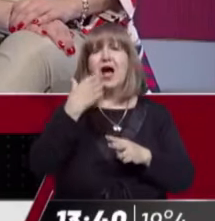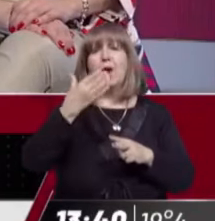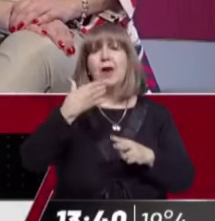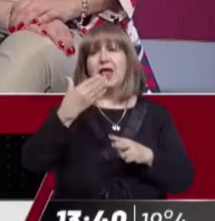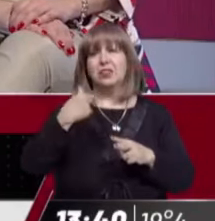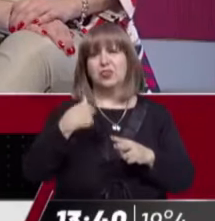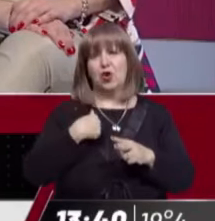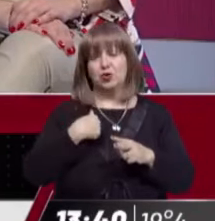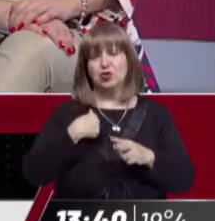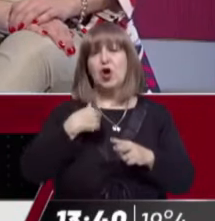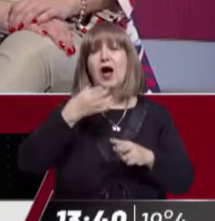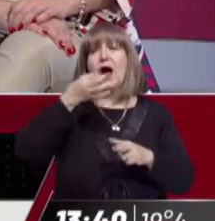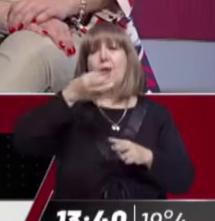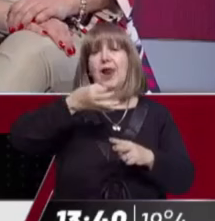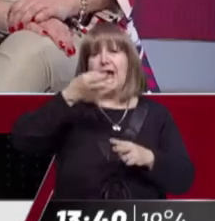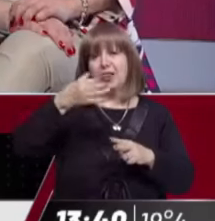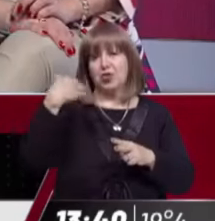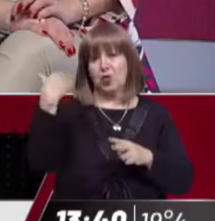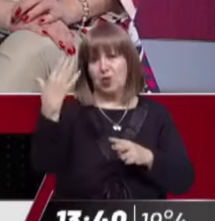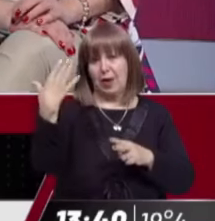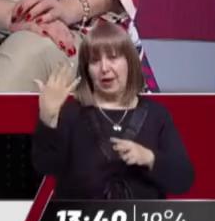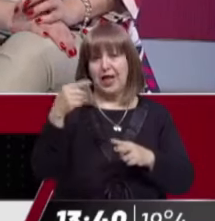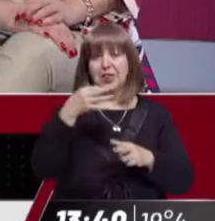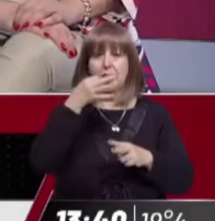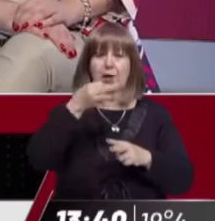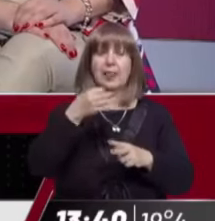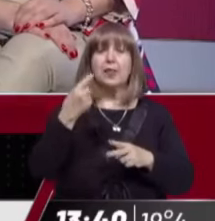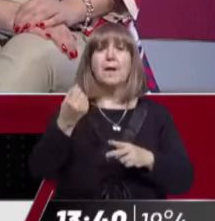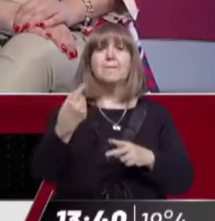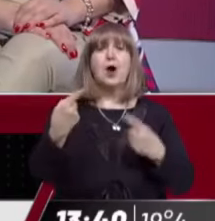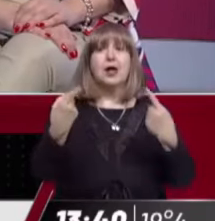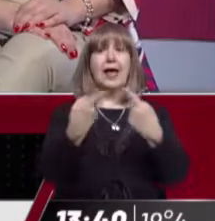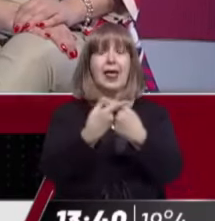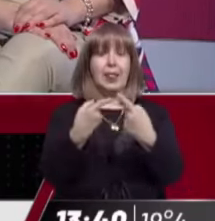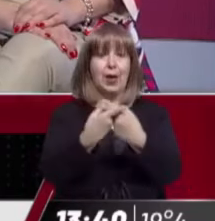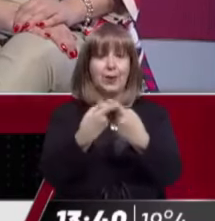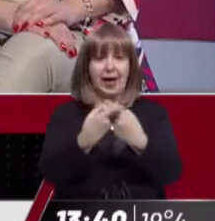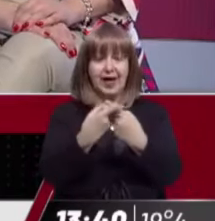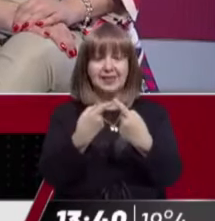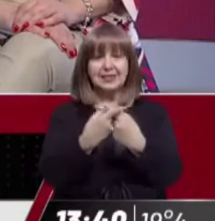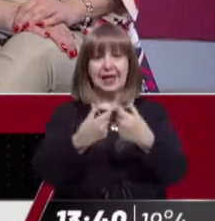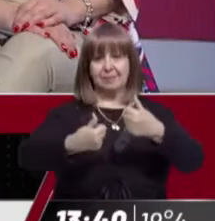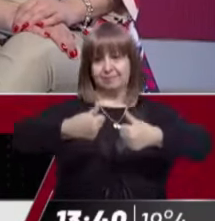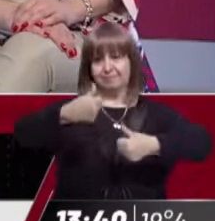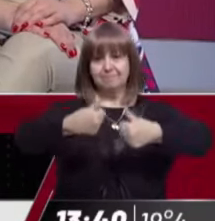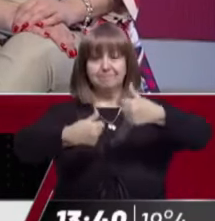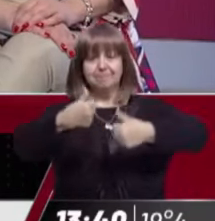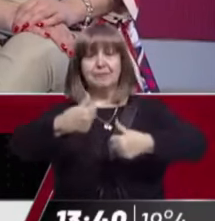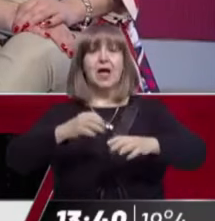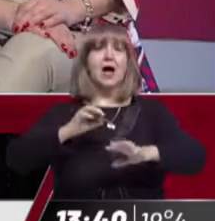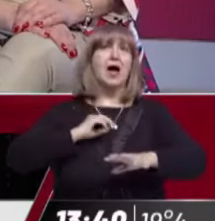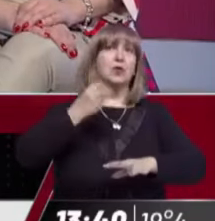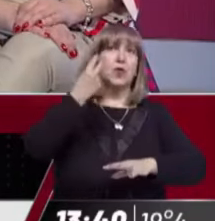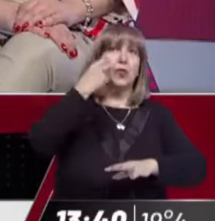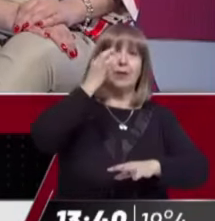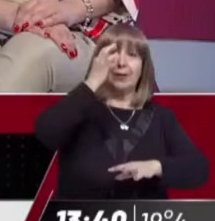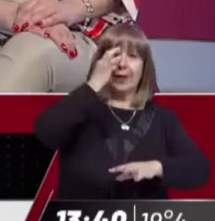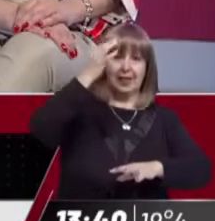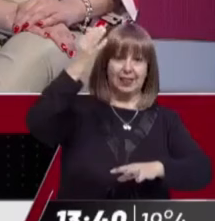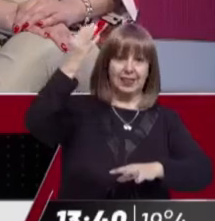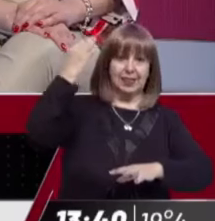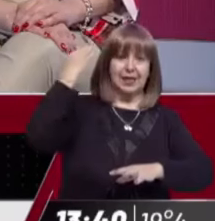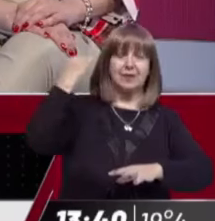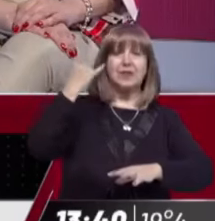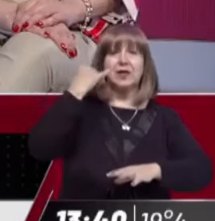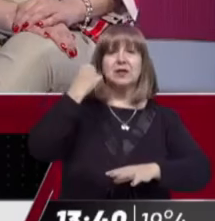hablando. ¿Por qué dice esto? Porque en el debate de candidatos a vicepresidente en el año 2020...